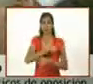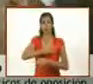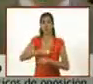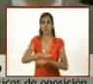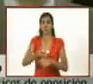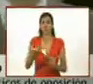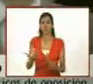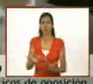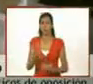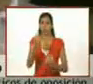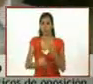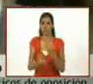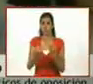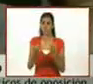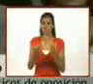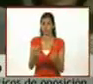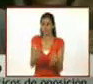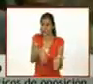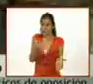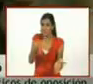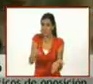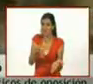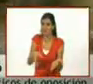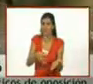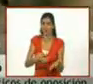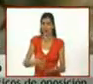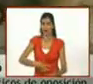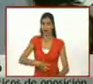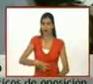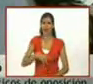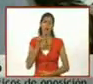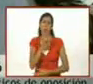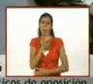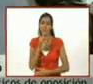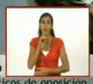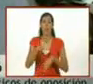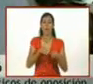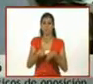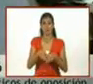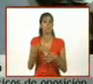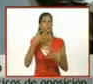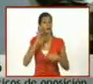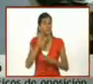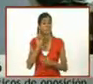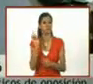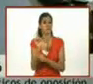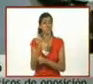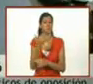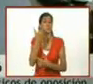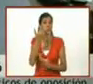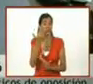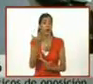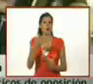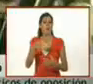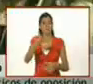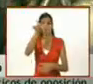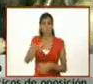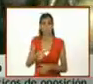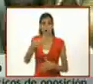la confiscación del último número de la revista humorística El Jueves, por un posible delito de injurias al sucesor de la